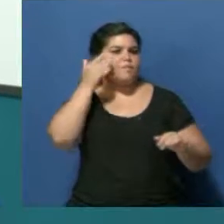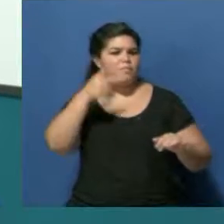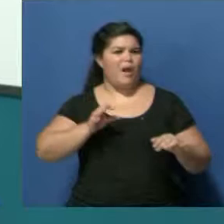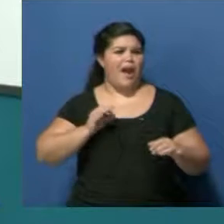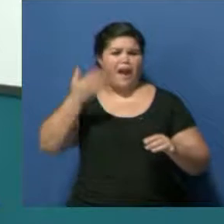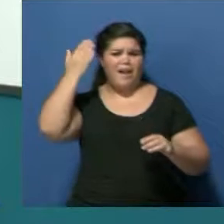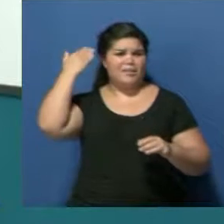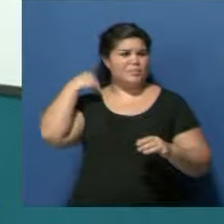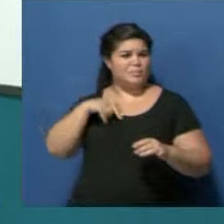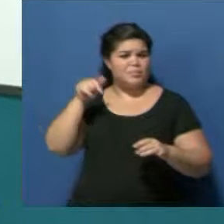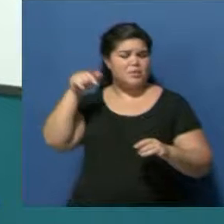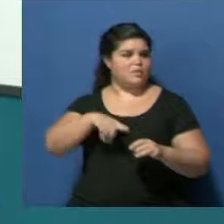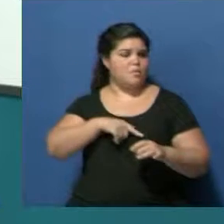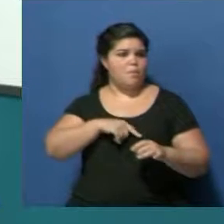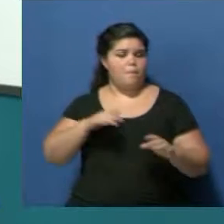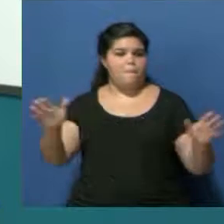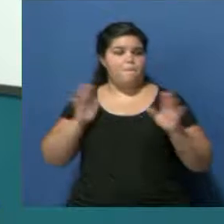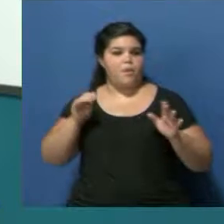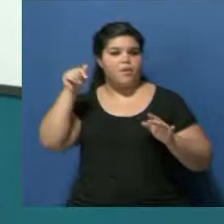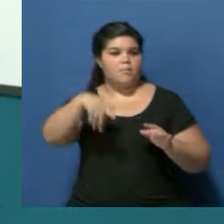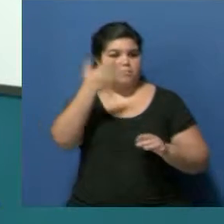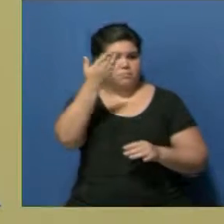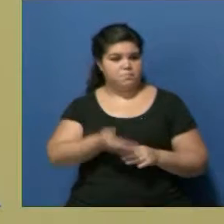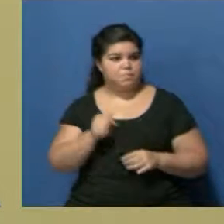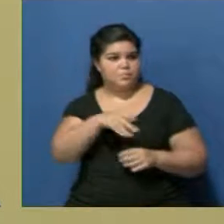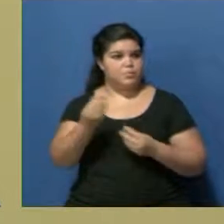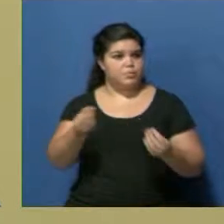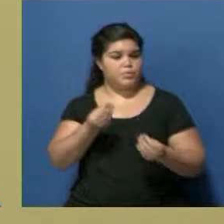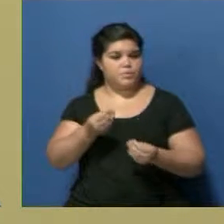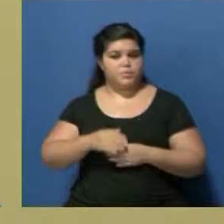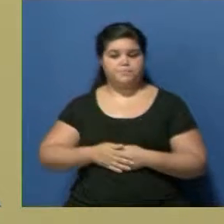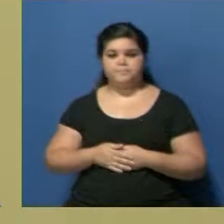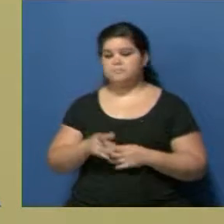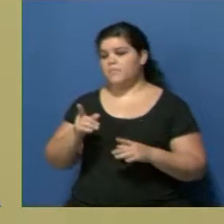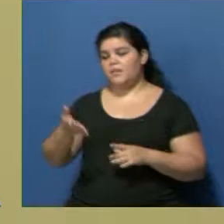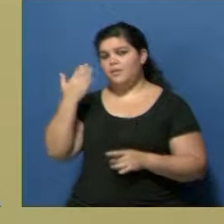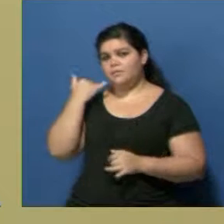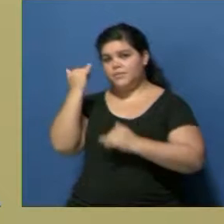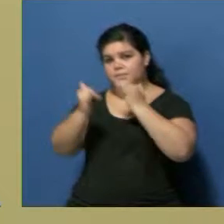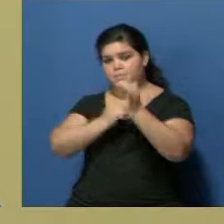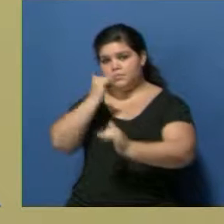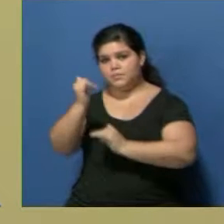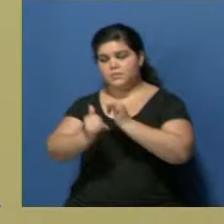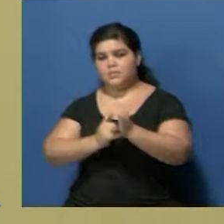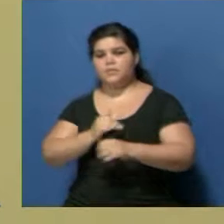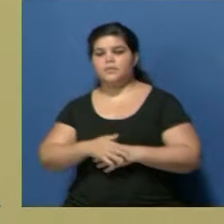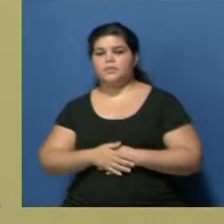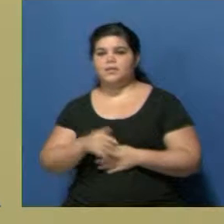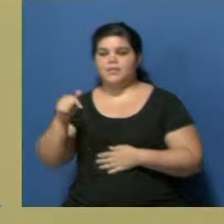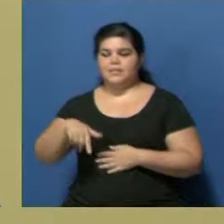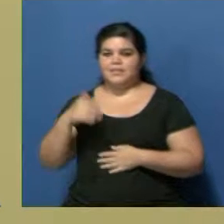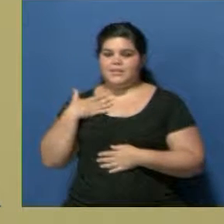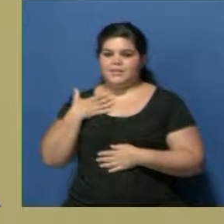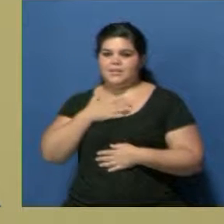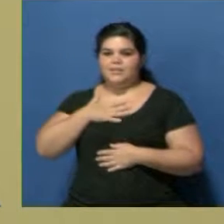y que, bueno, fue tremendamente fuerte y traumático para vos. Bueno, les decía que en realidad cargo con una